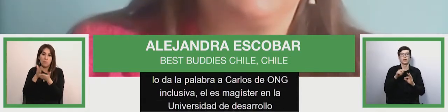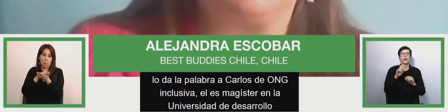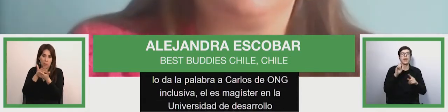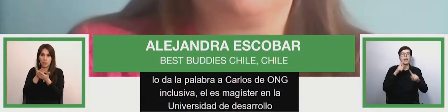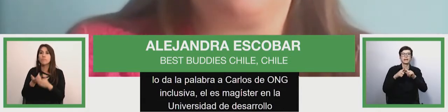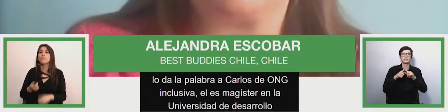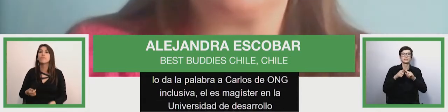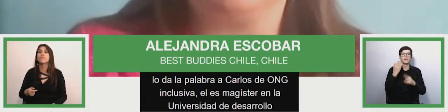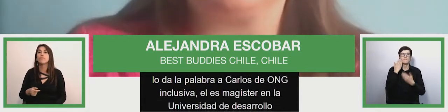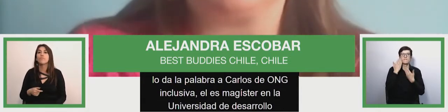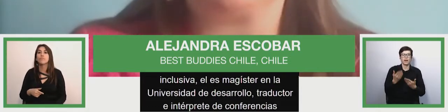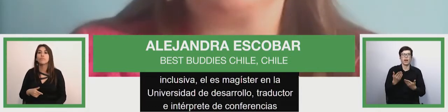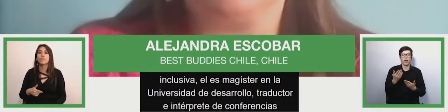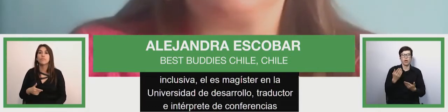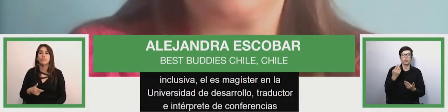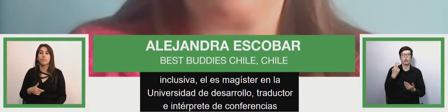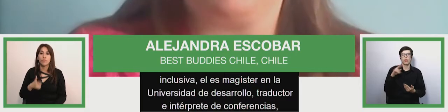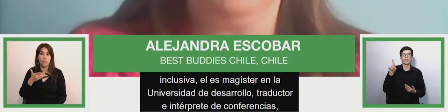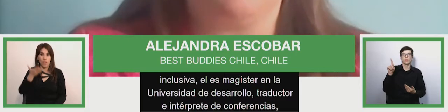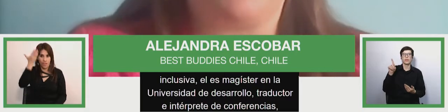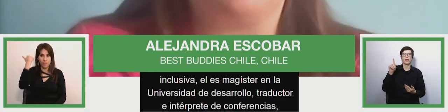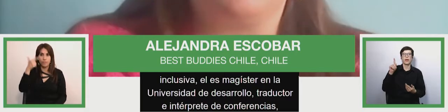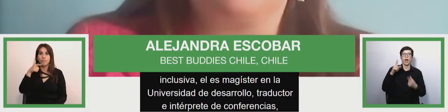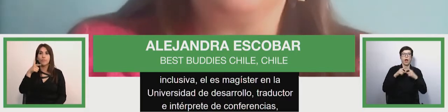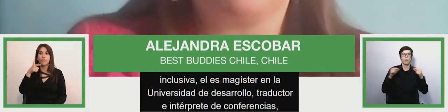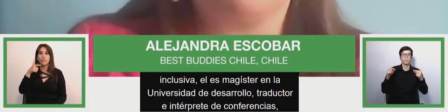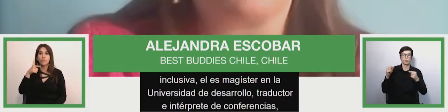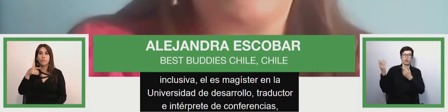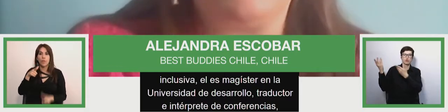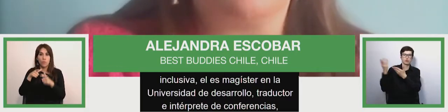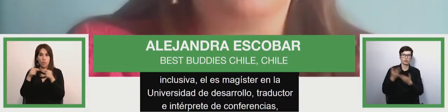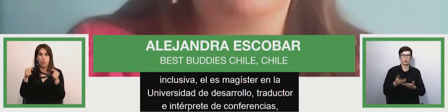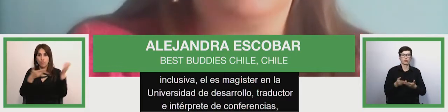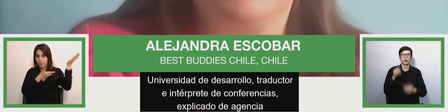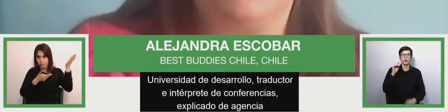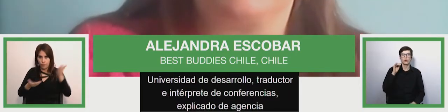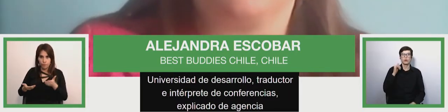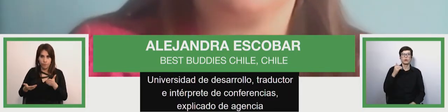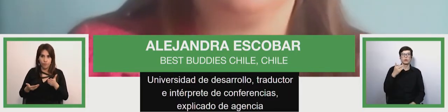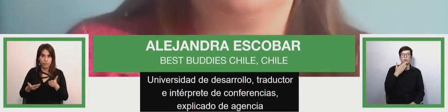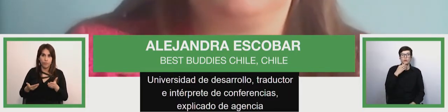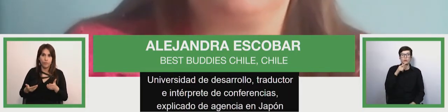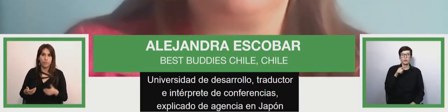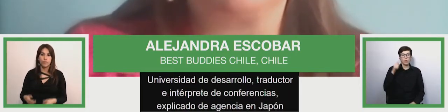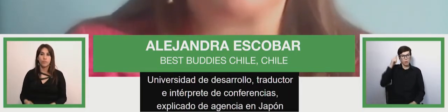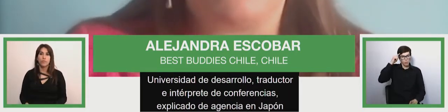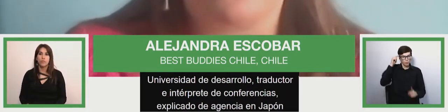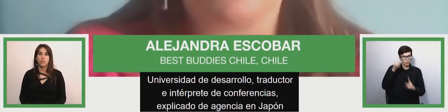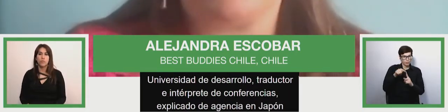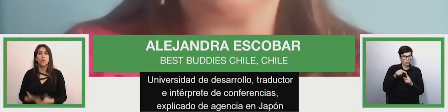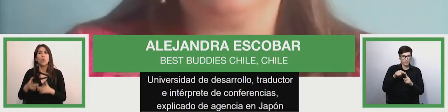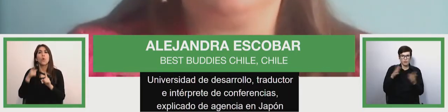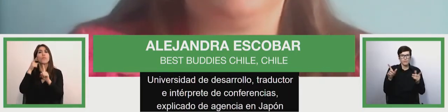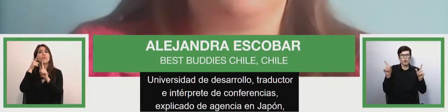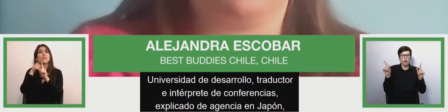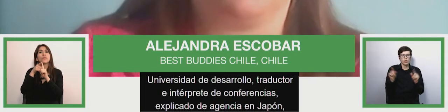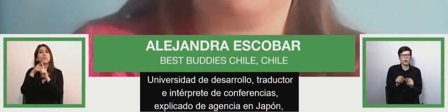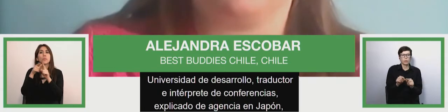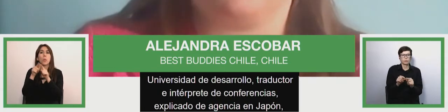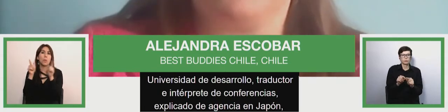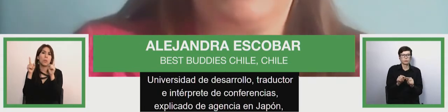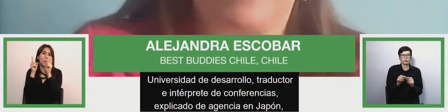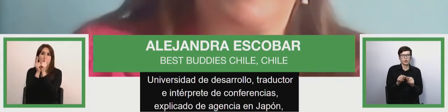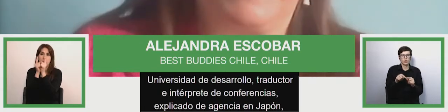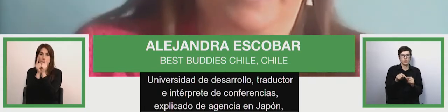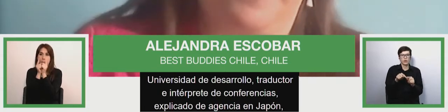agencia de cooperación internacional de Japón punto focal mundial de reducción del riesgo de desastre de grupo